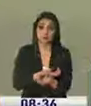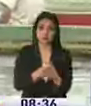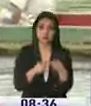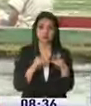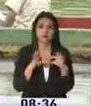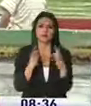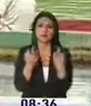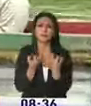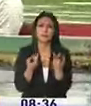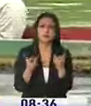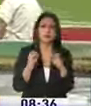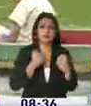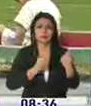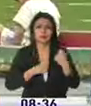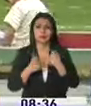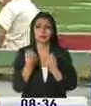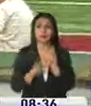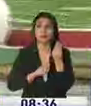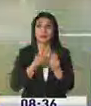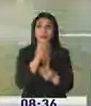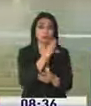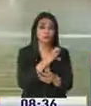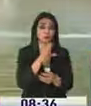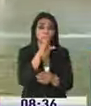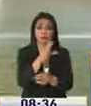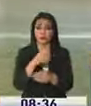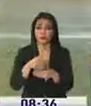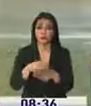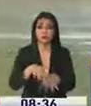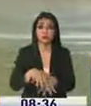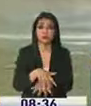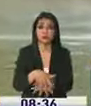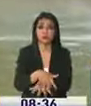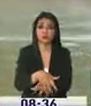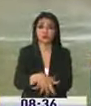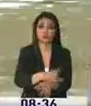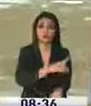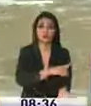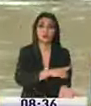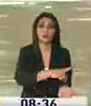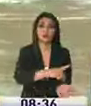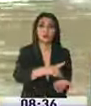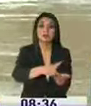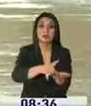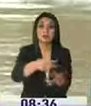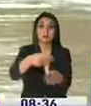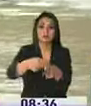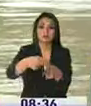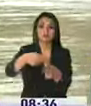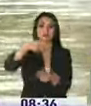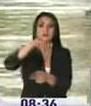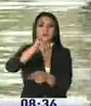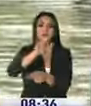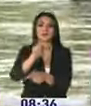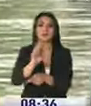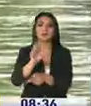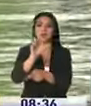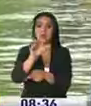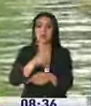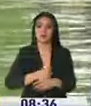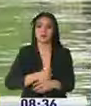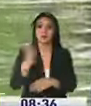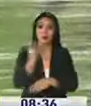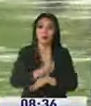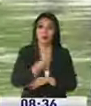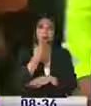familiares desesperados, realizaron la búsqueda por este río en el recinto Piñal de Abajo en Daule. Tras casi un día de